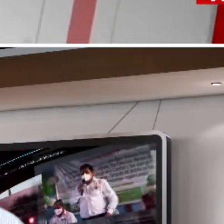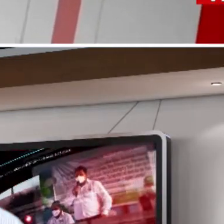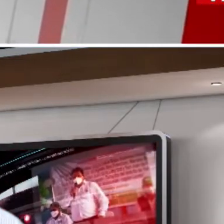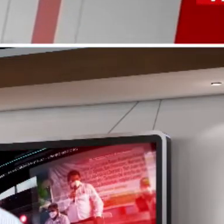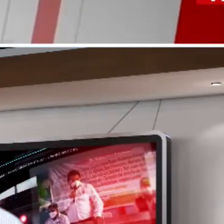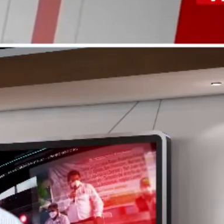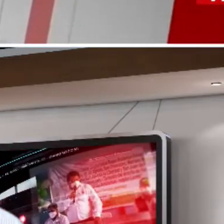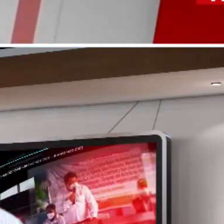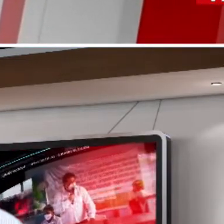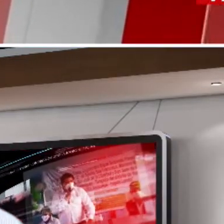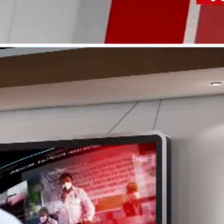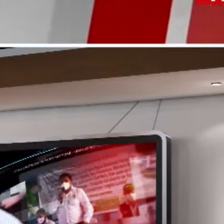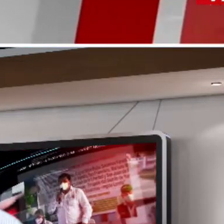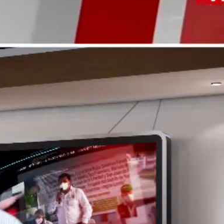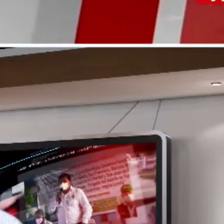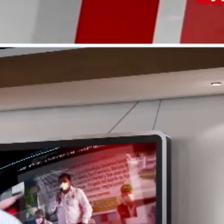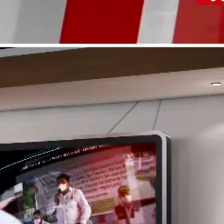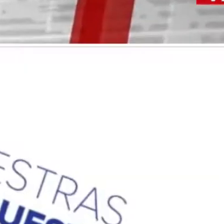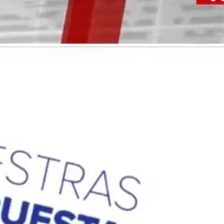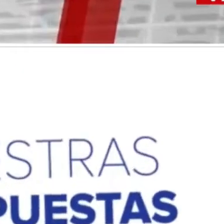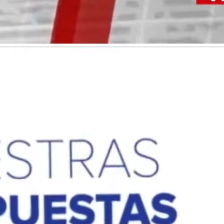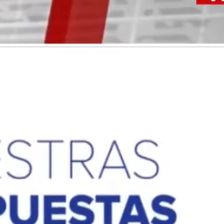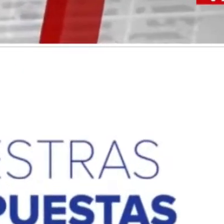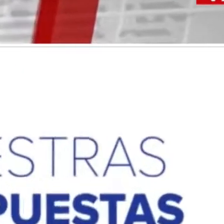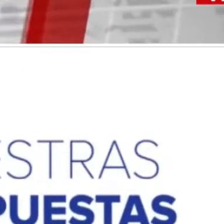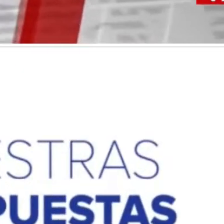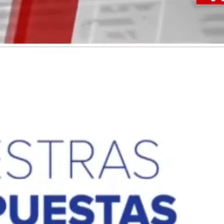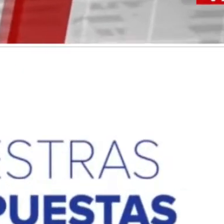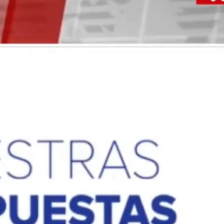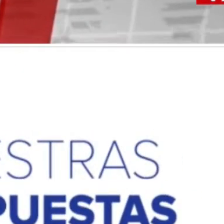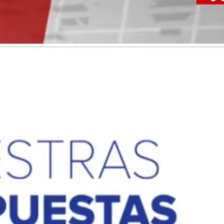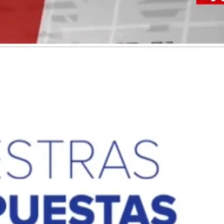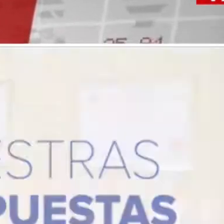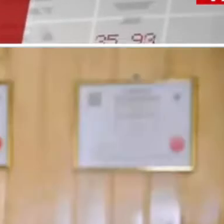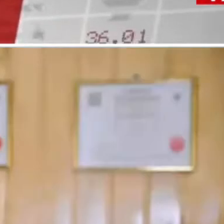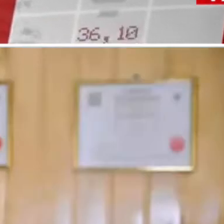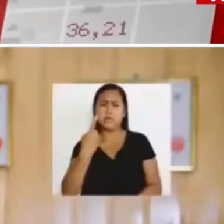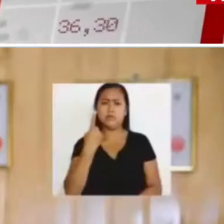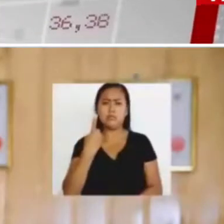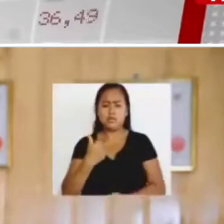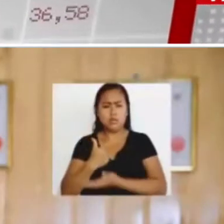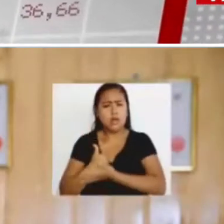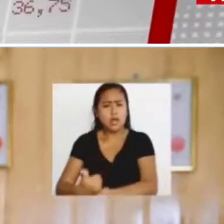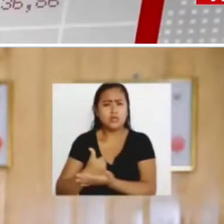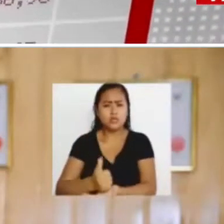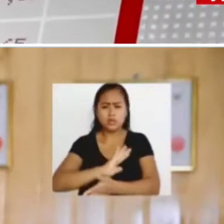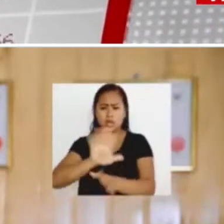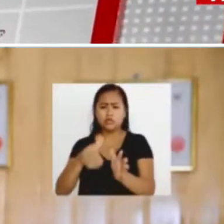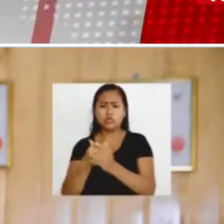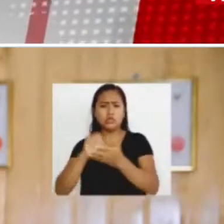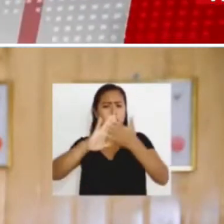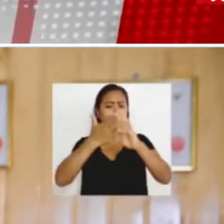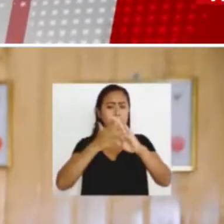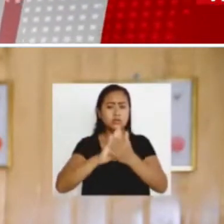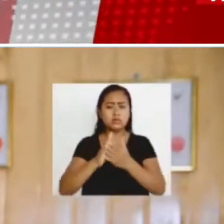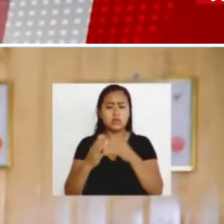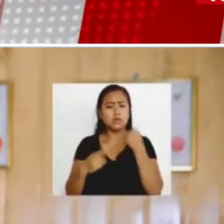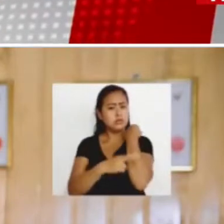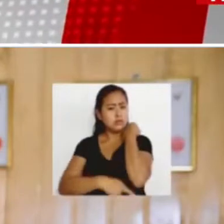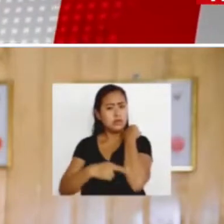de estos predios, doctor Flores? Por supuesto, Hugo, mira, por supuesto, mira, y acá habría que, y nosotros vamos a cuidar eso